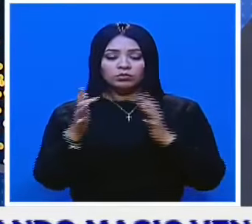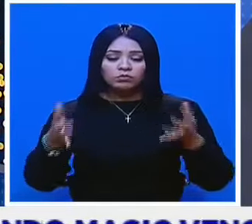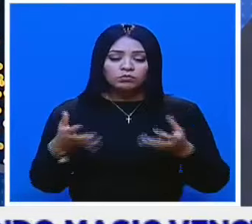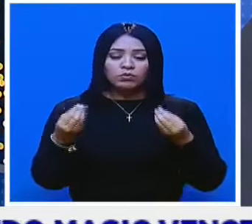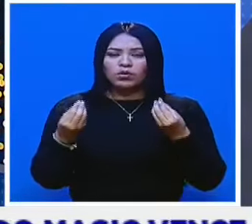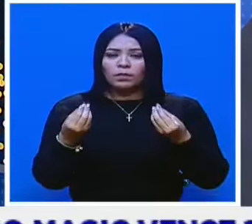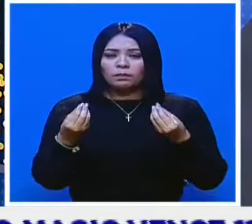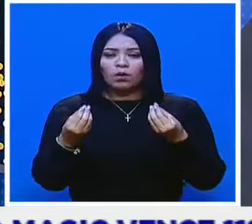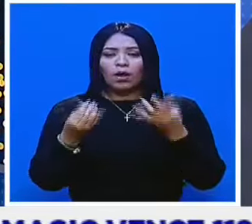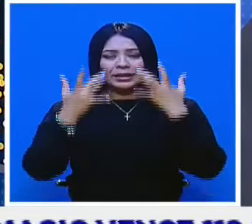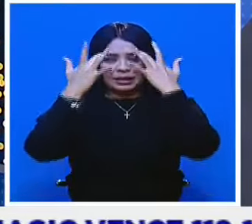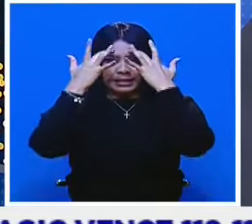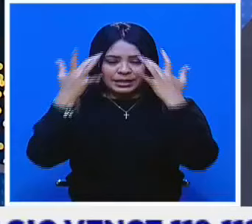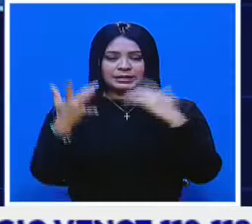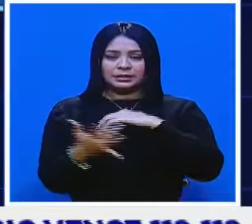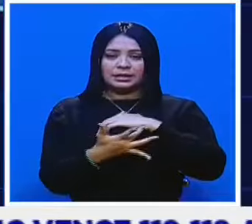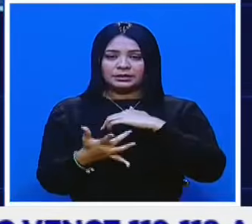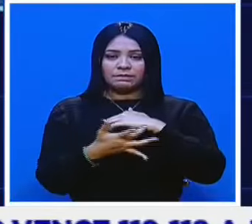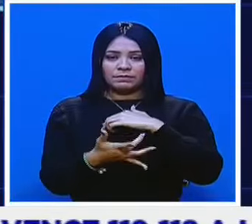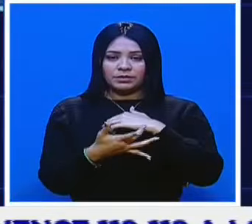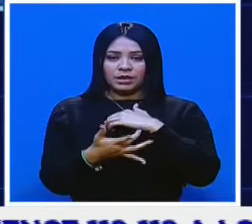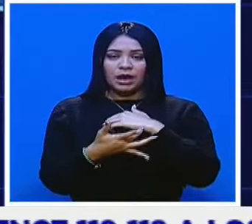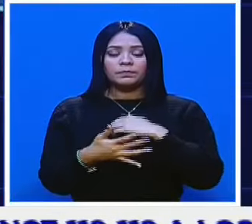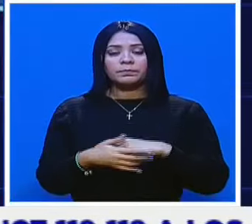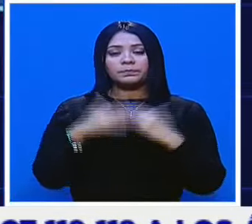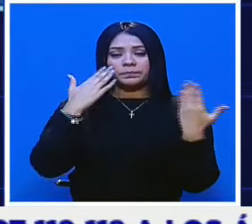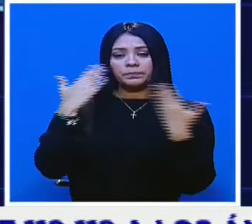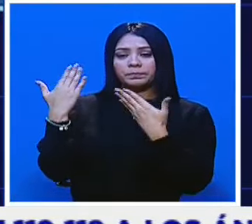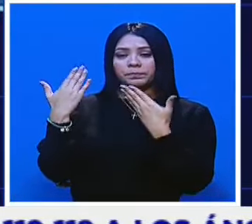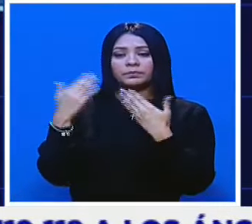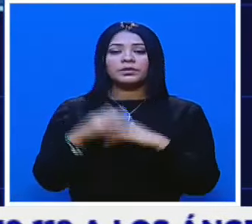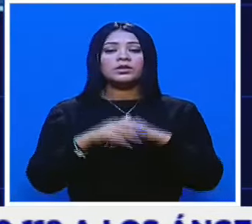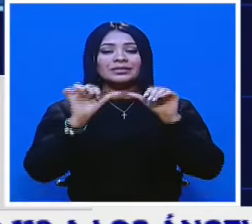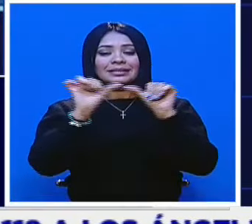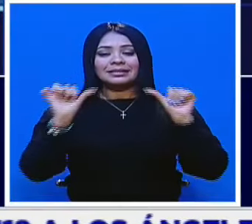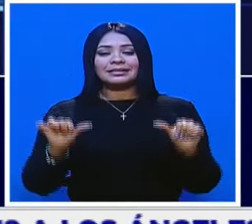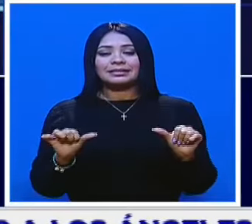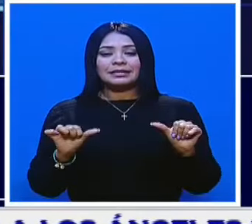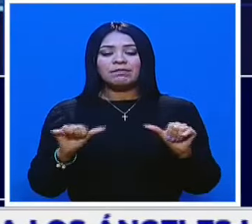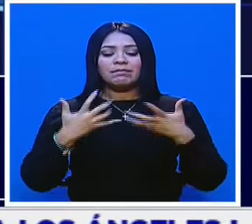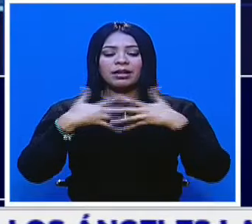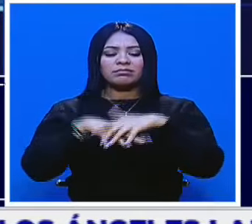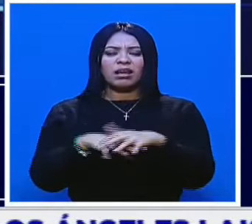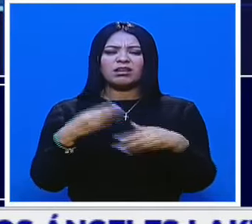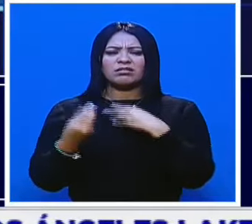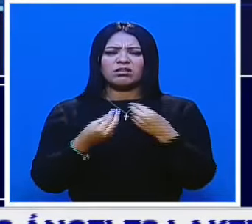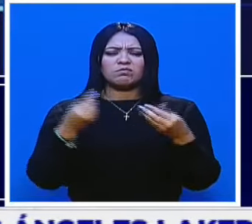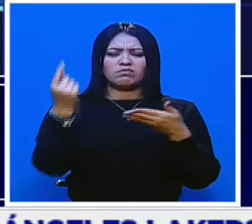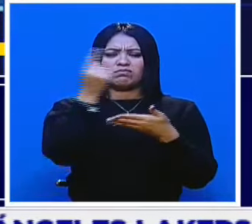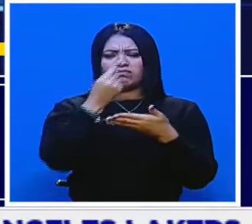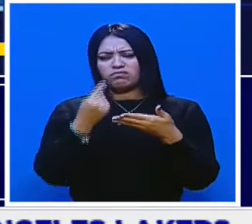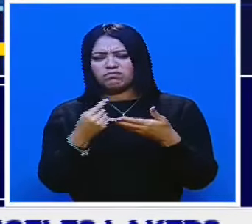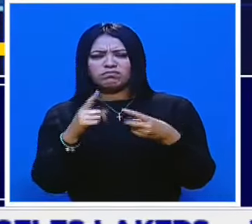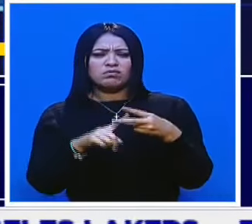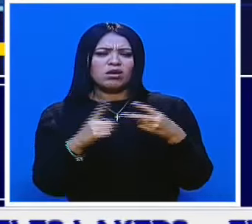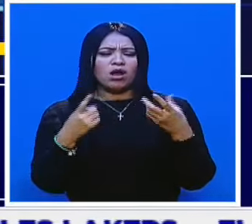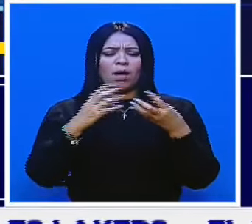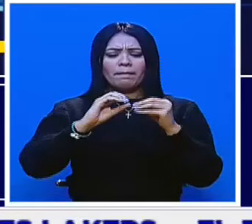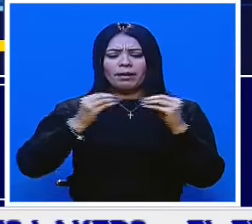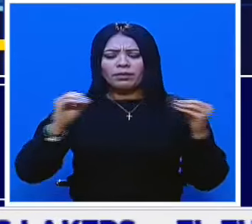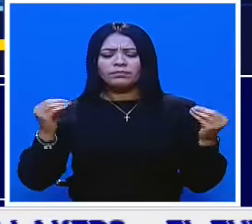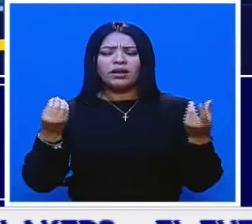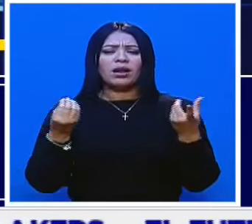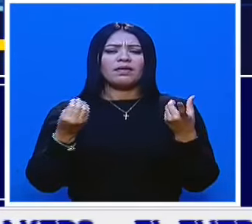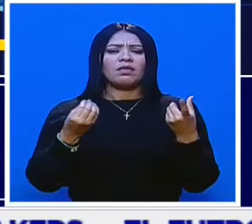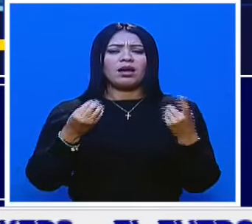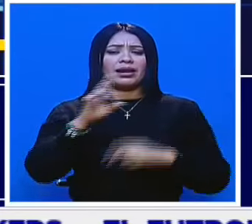inteligencia artificial. Vamos a ver las imágenes. Se trata de un sistema que combina algoritmos avanzados con textos religiosos para crear